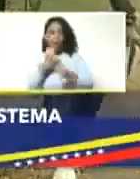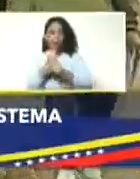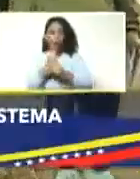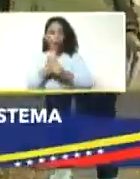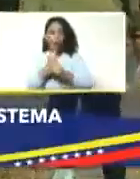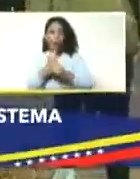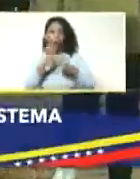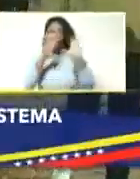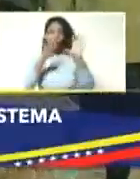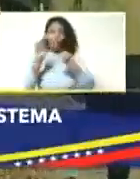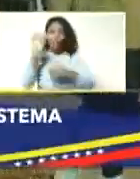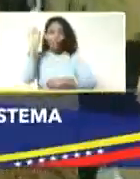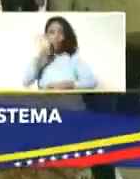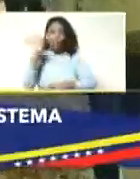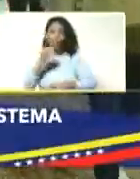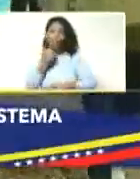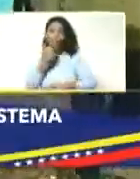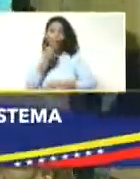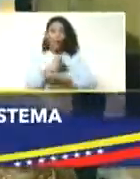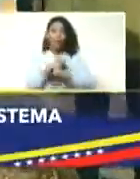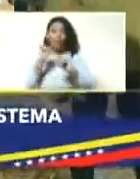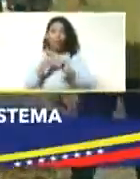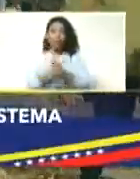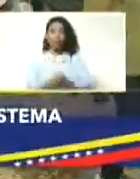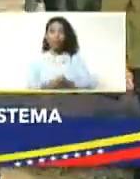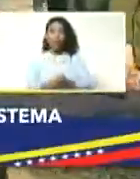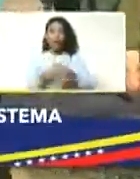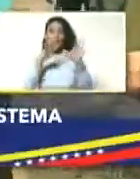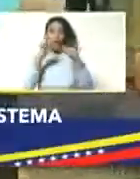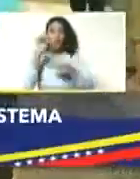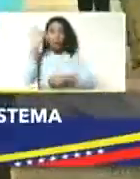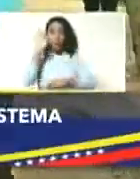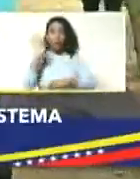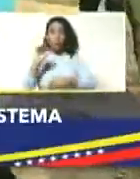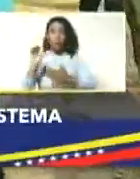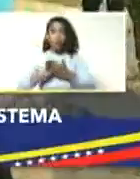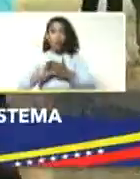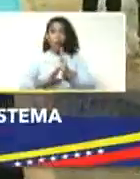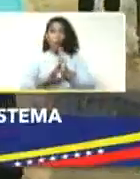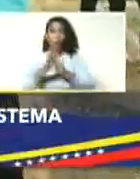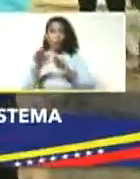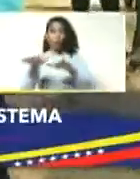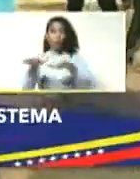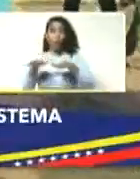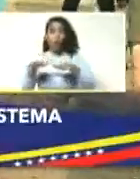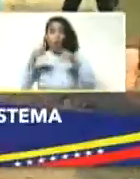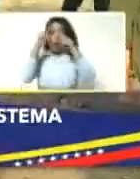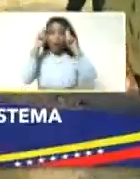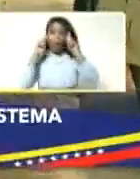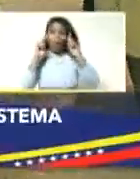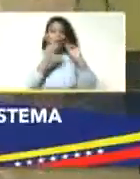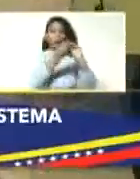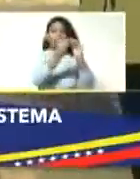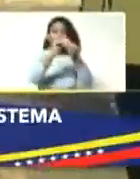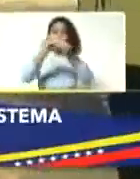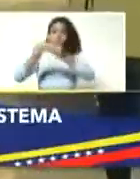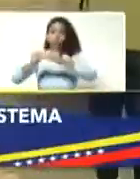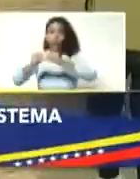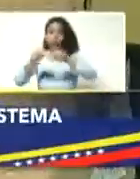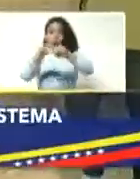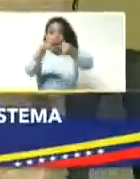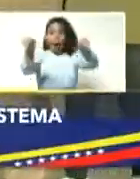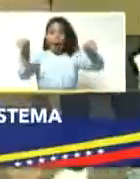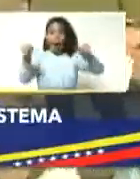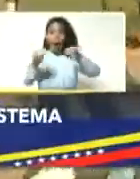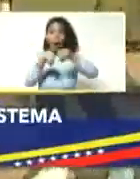al 90% culminado. ¿Al 90%? Sí, señor. Se recuperaron los terrenos, se limpiaron la cancha. Mira, aquí